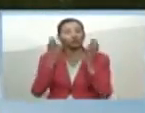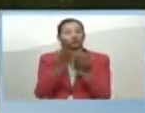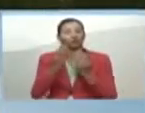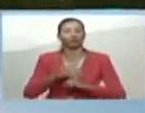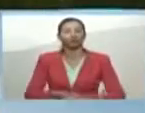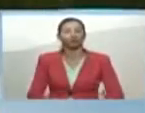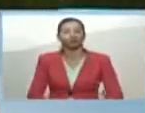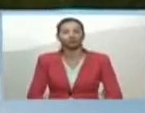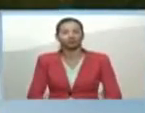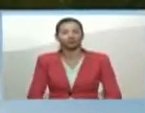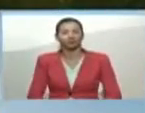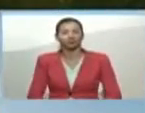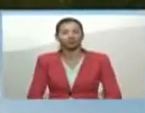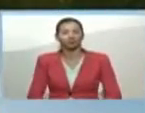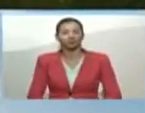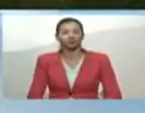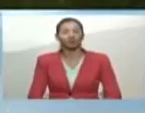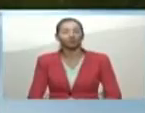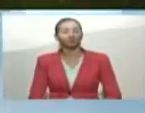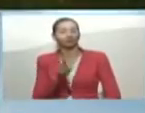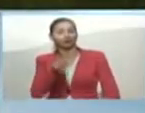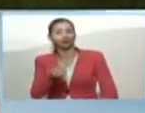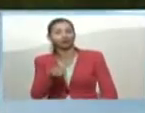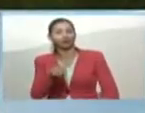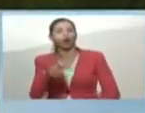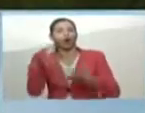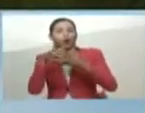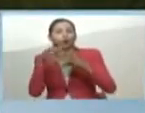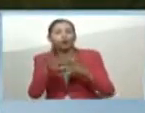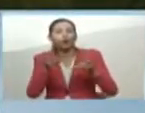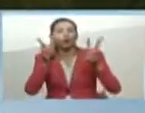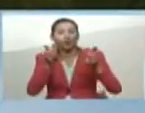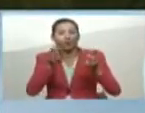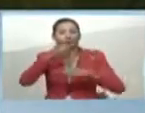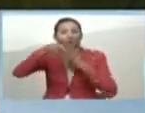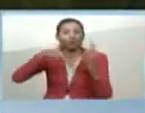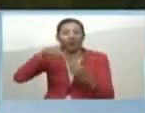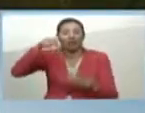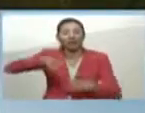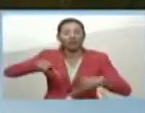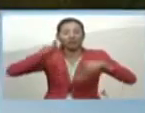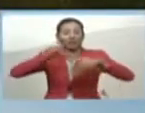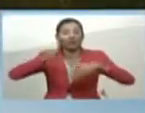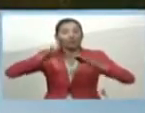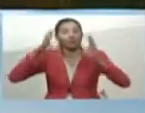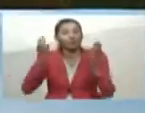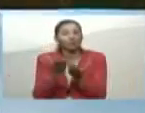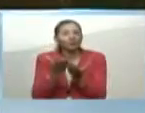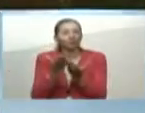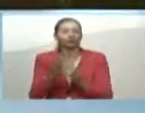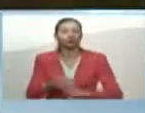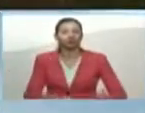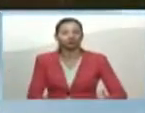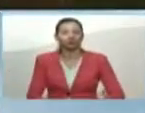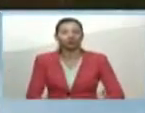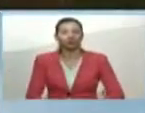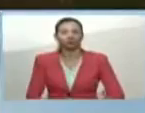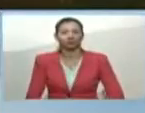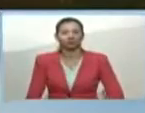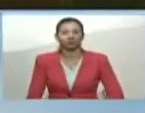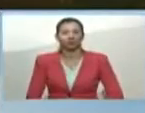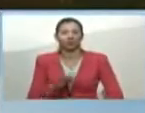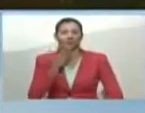que expanden su plan para hacerle daño a los movimientos revolucionarios, progresistas y de izquierda del mundo entero. Miren